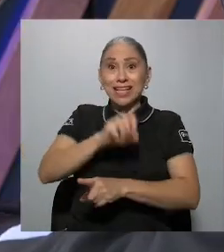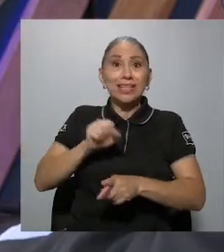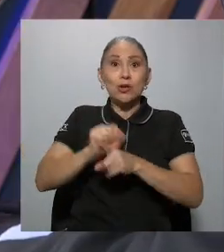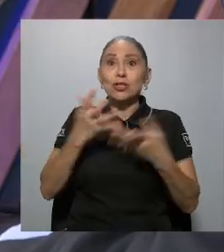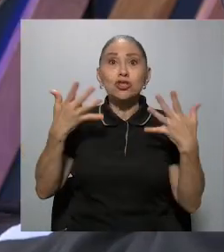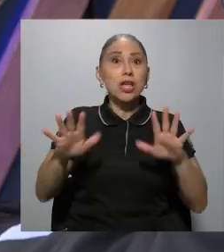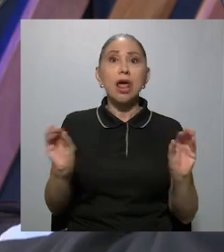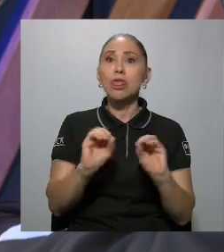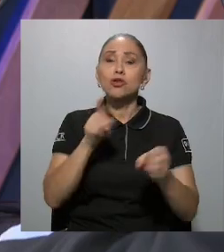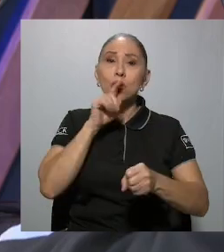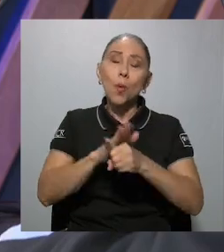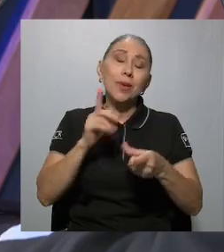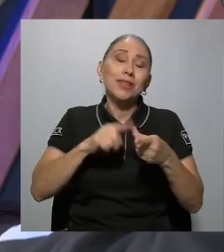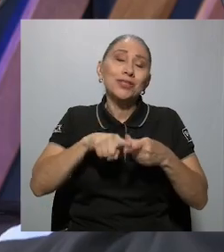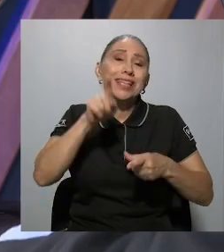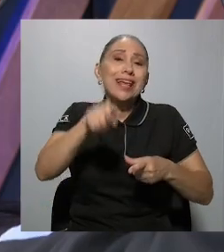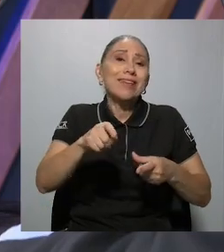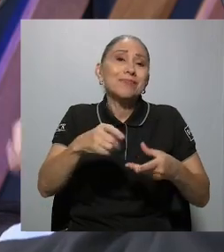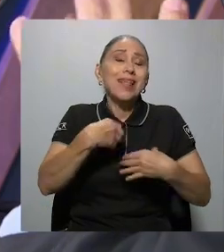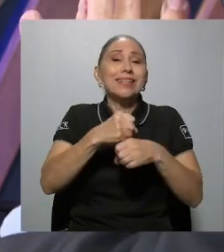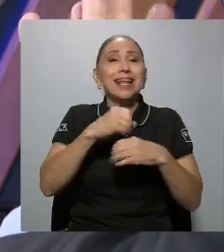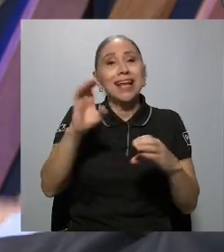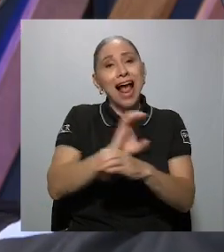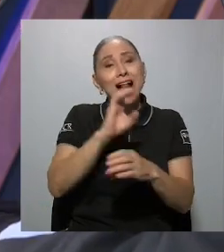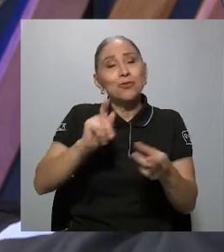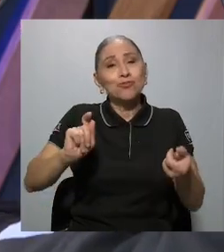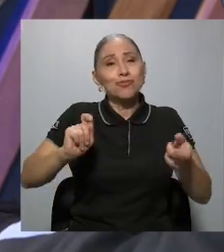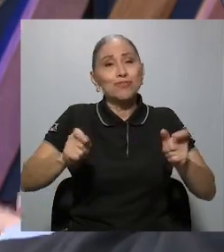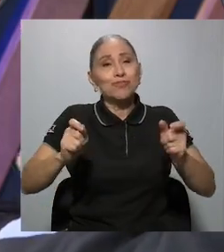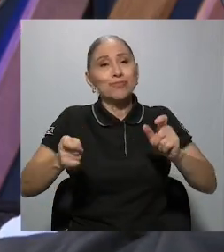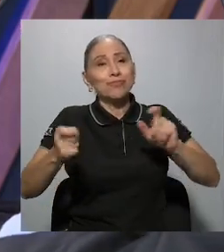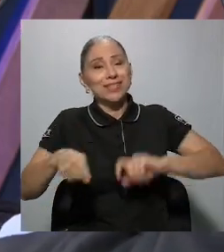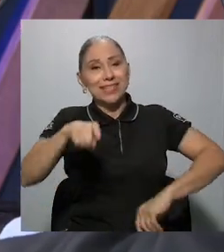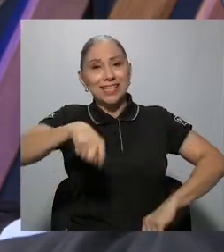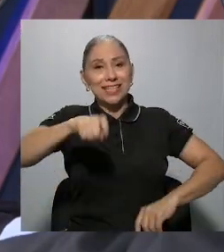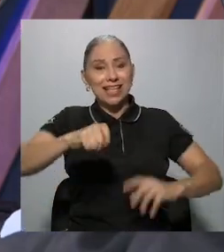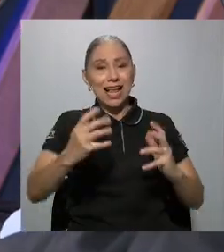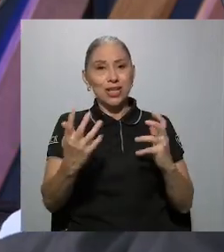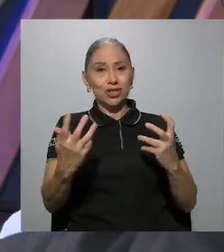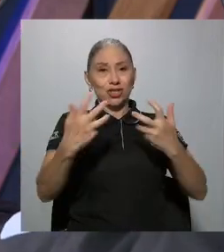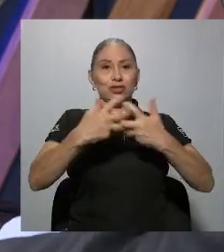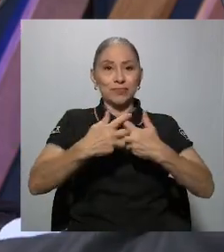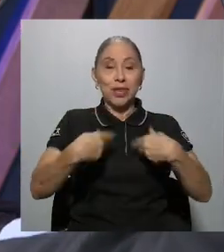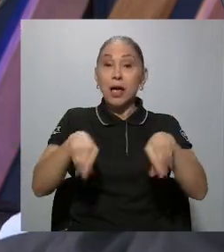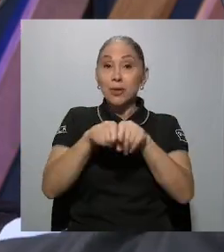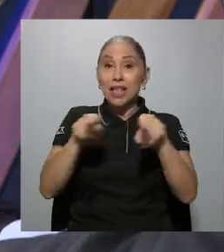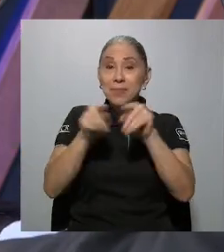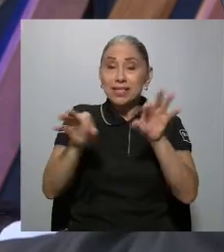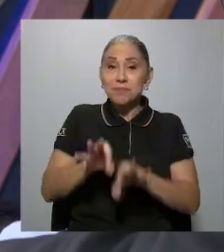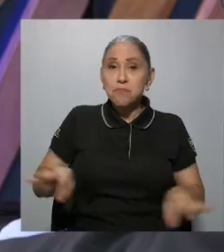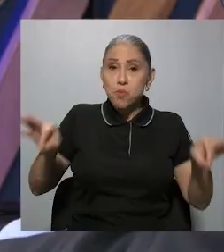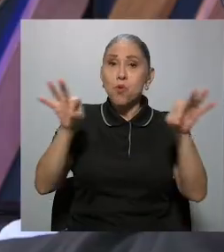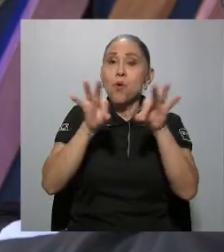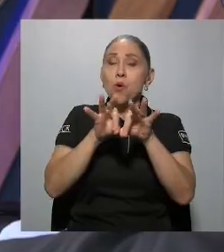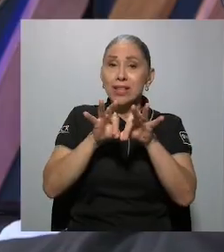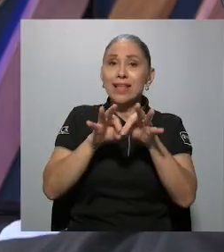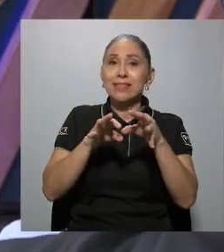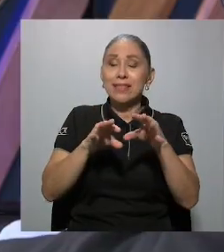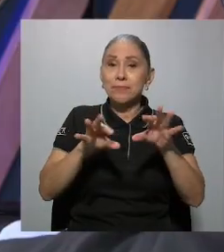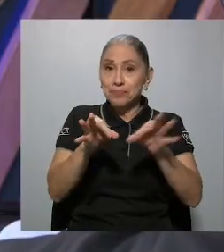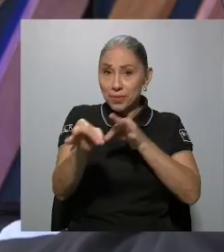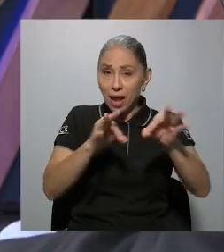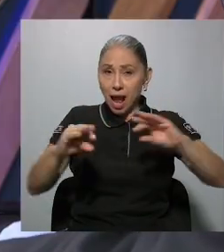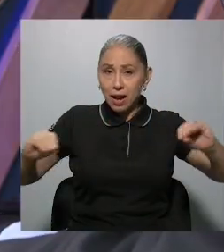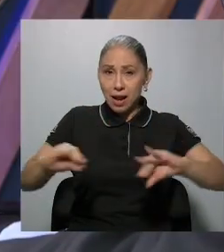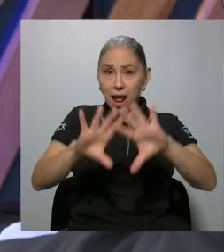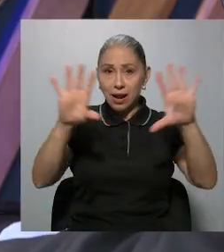que el supuesto ya no se cumple, pues habrá que hacer nuevamente hacer los ajustes necesarios, ¿verdad? Porque también es